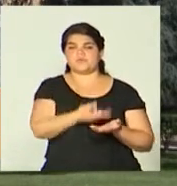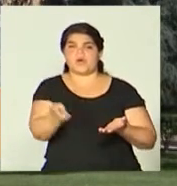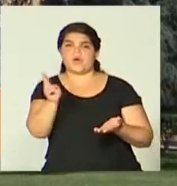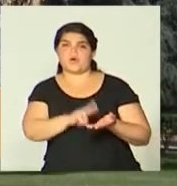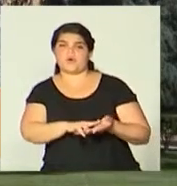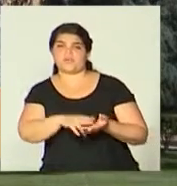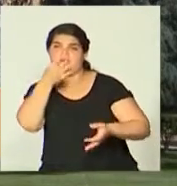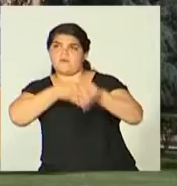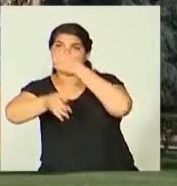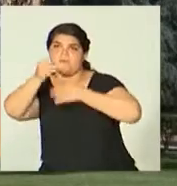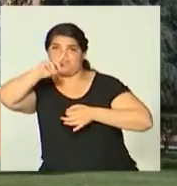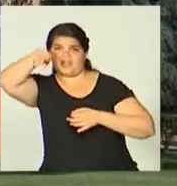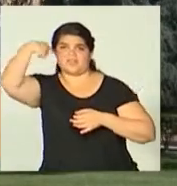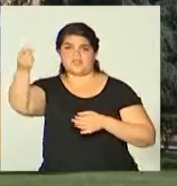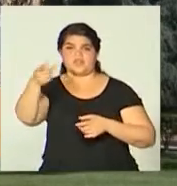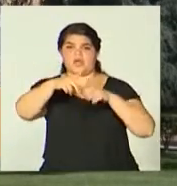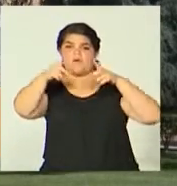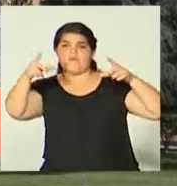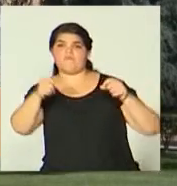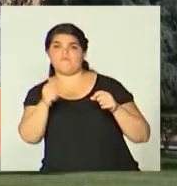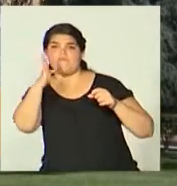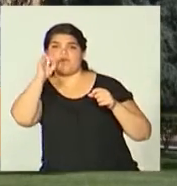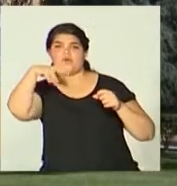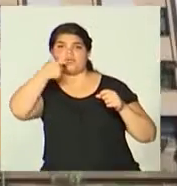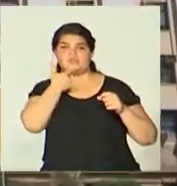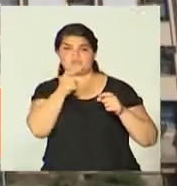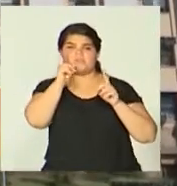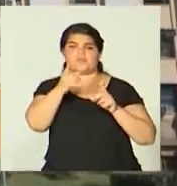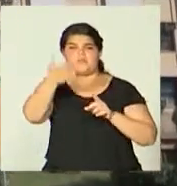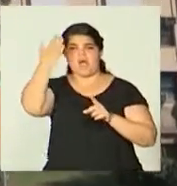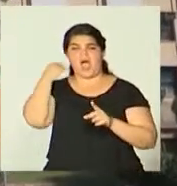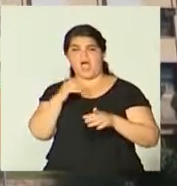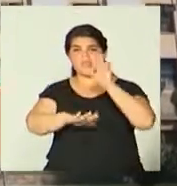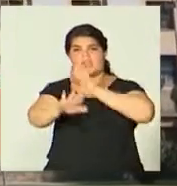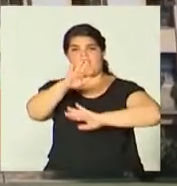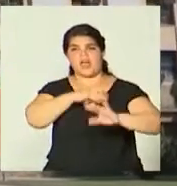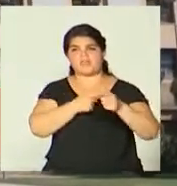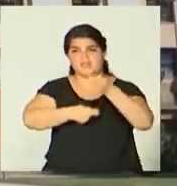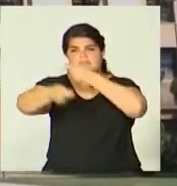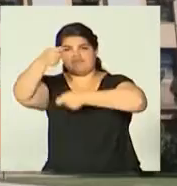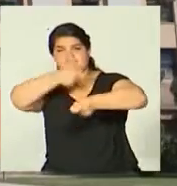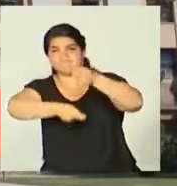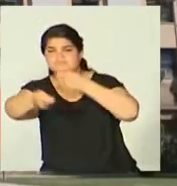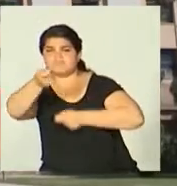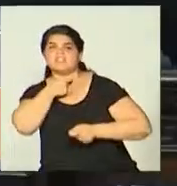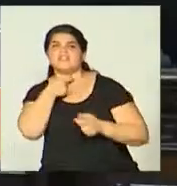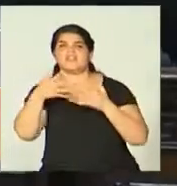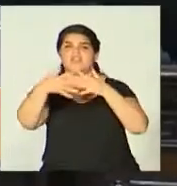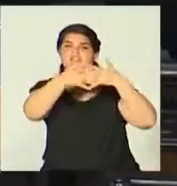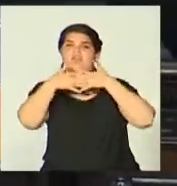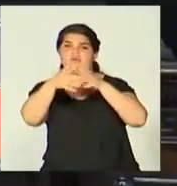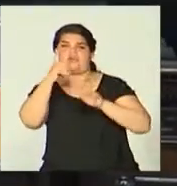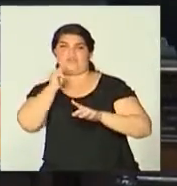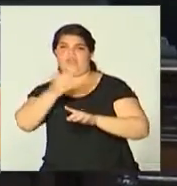un bono fuera del país, que para eso Cornejo, Kirchner y Lisandro Nieri estuvieron trabajando en los Estados Unidos días atrás.